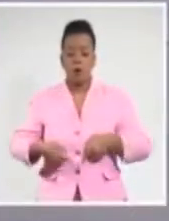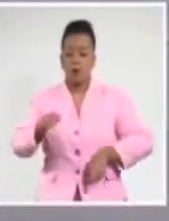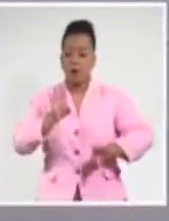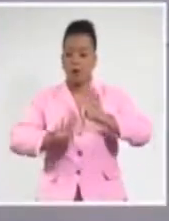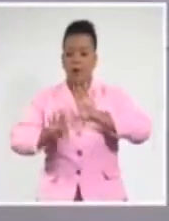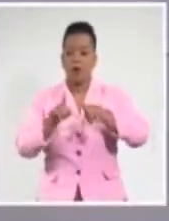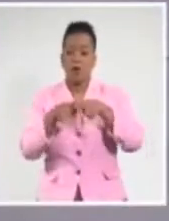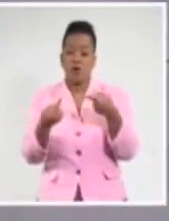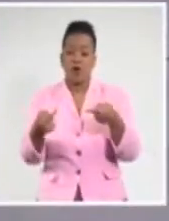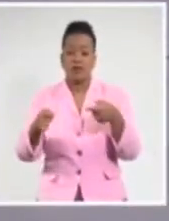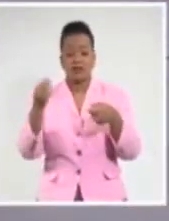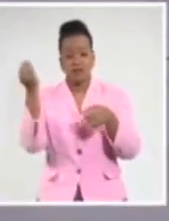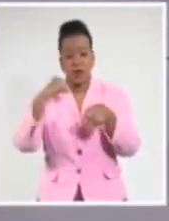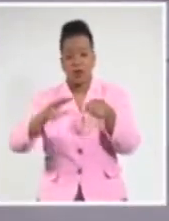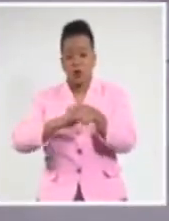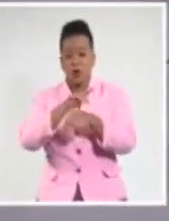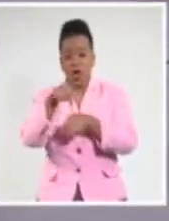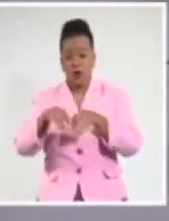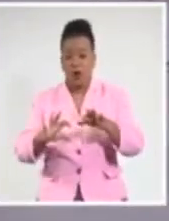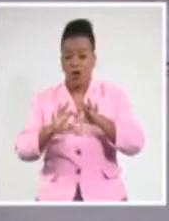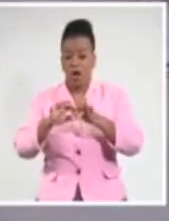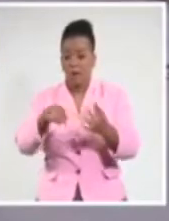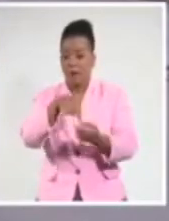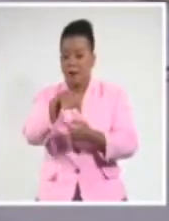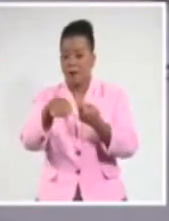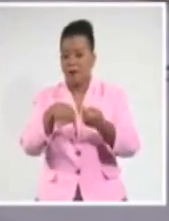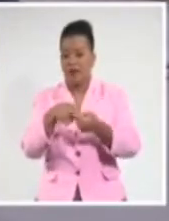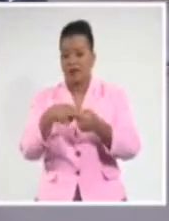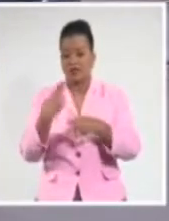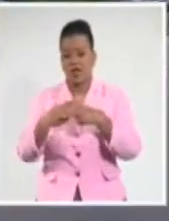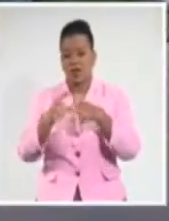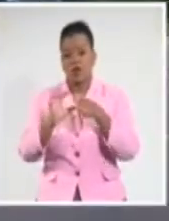circulación de la nueva variante del SARS-CoV-2